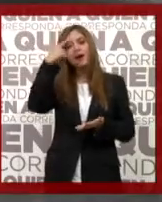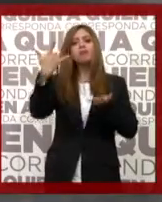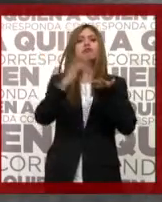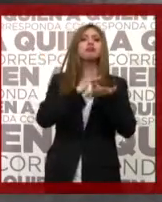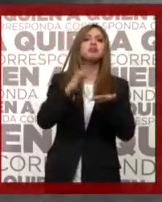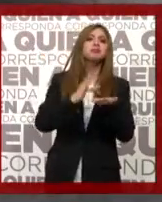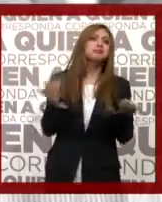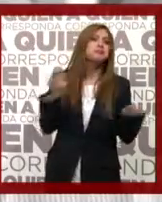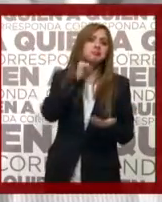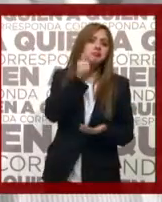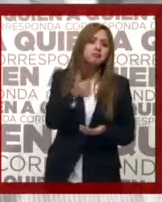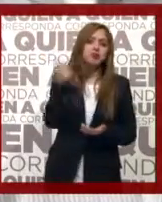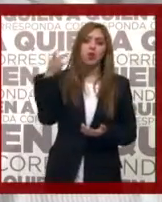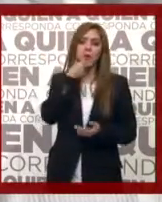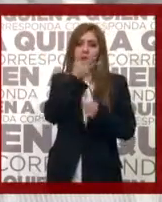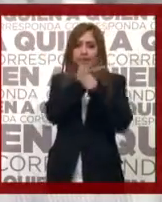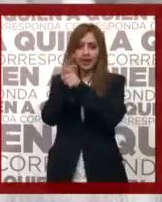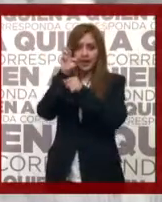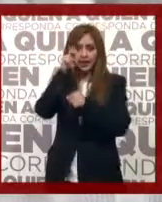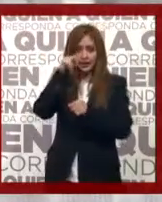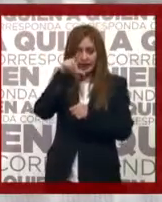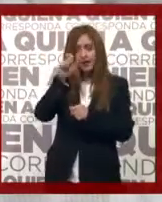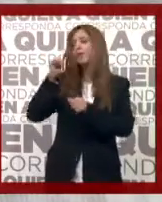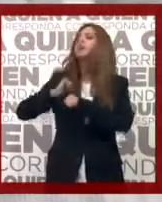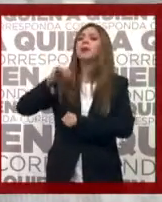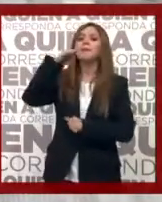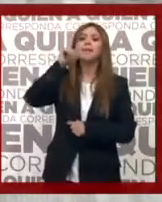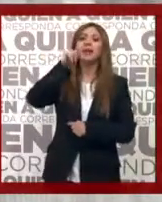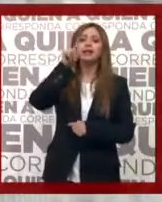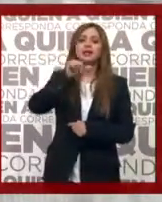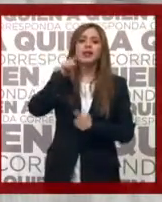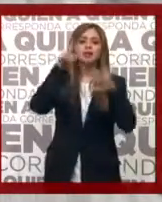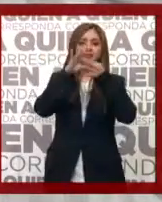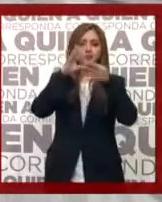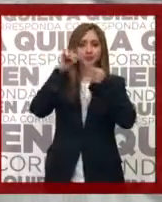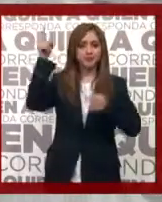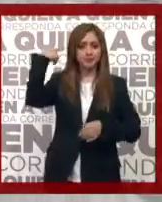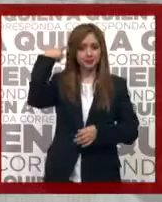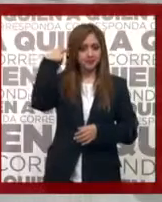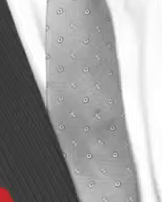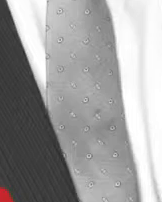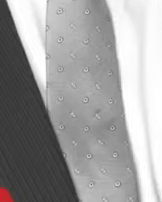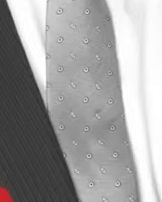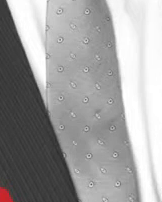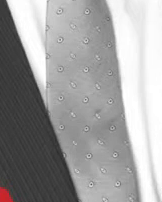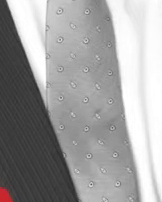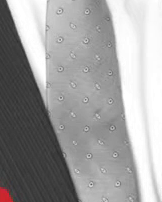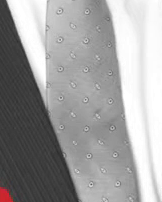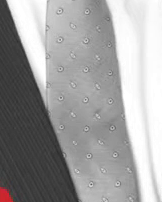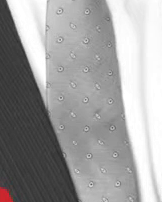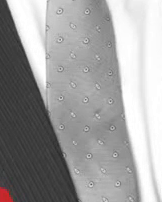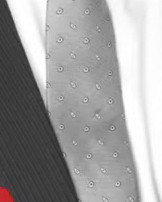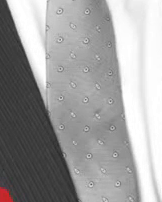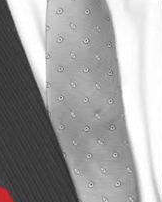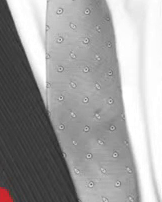Con imágenes de Enrique Santamaría, Marixa Pedraza, a quien corresponda, Querétaro.